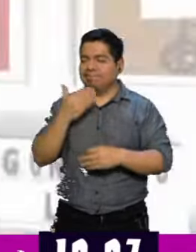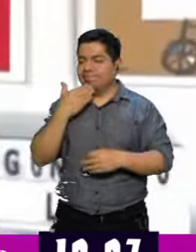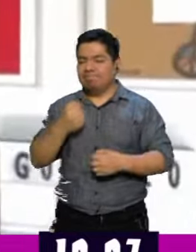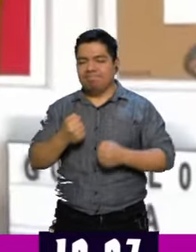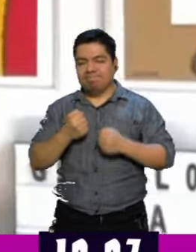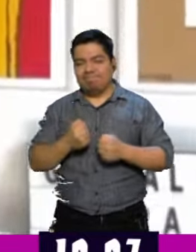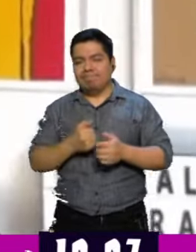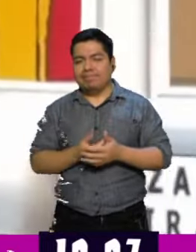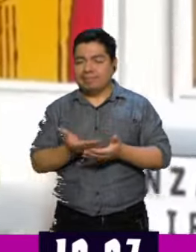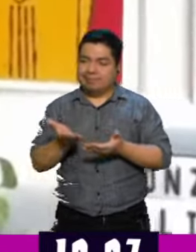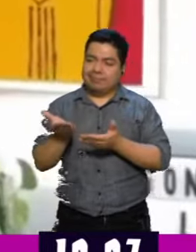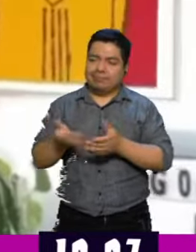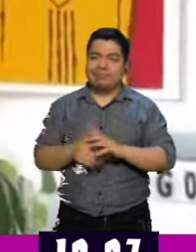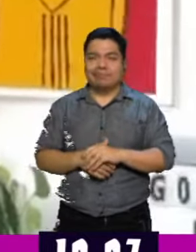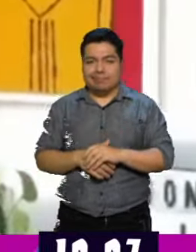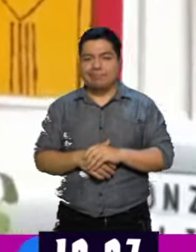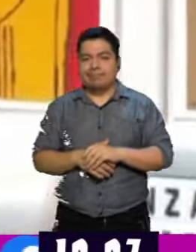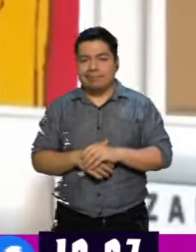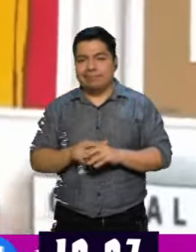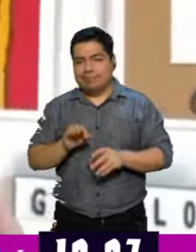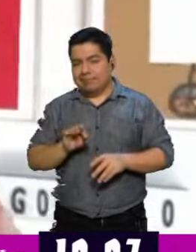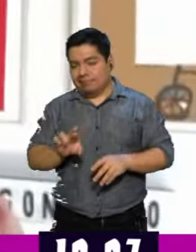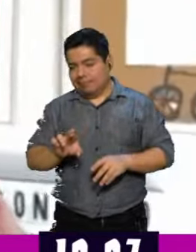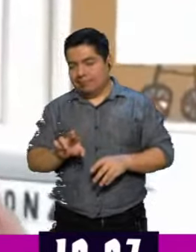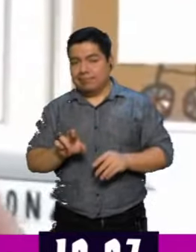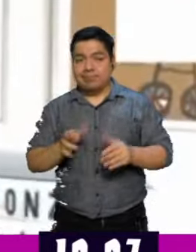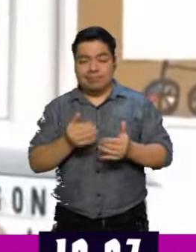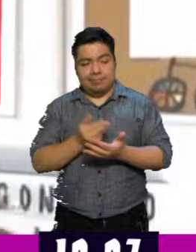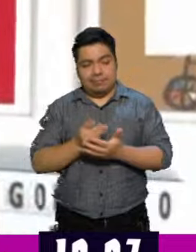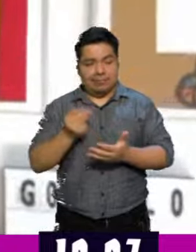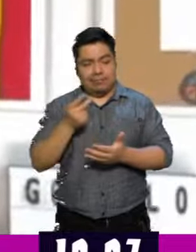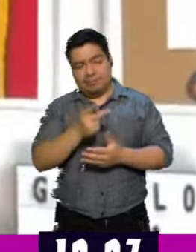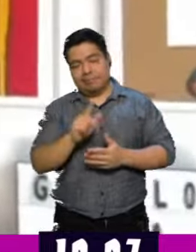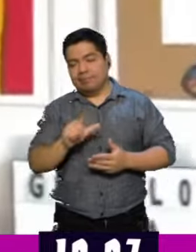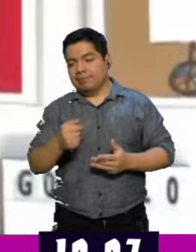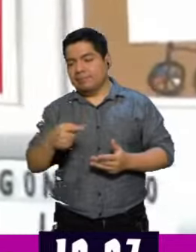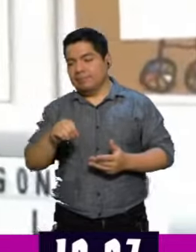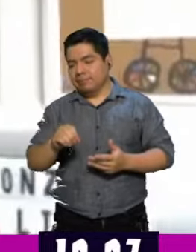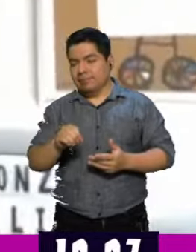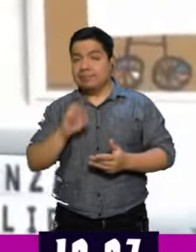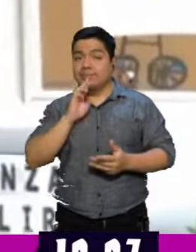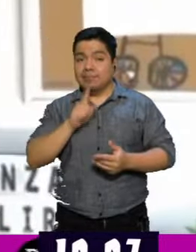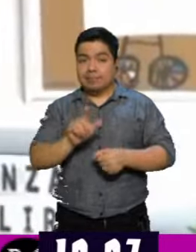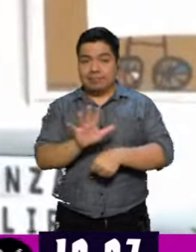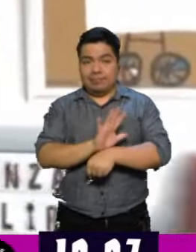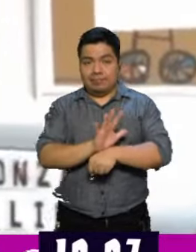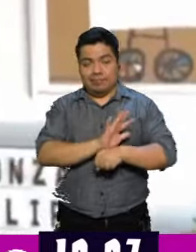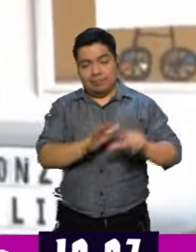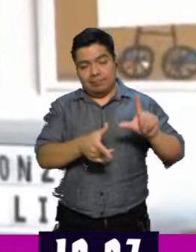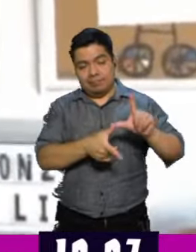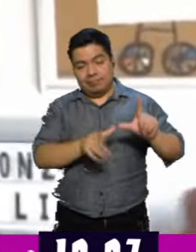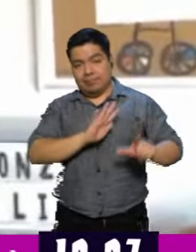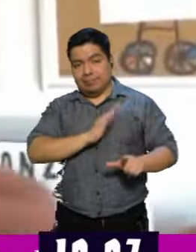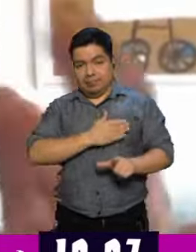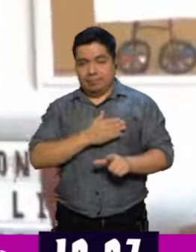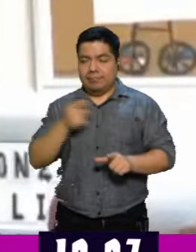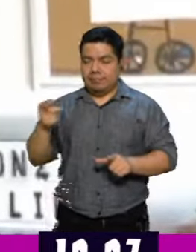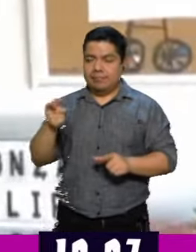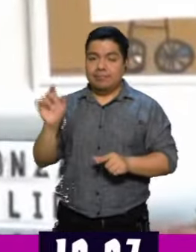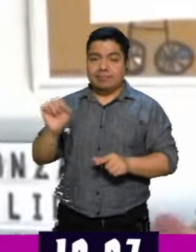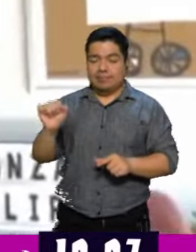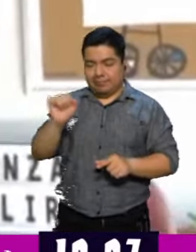fuerte. Pues ahí los tienes, Fer, los premios Platino a lo mejor del cine iberoamericano se llevan a cabo este fin de semana